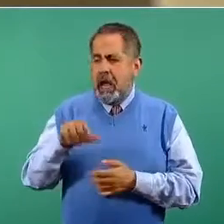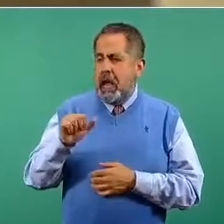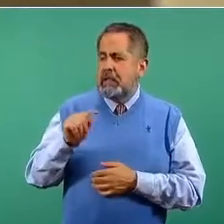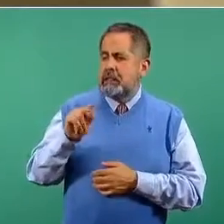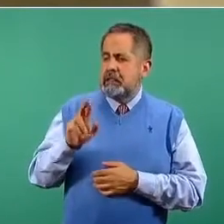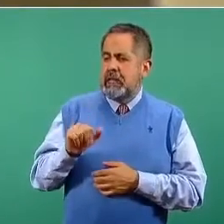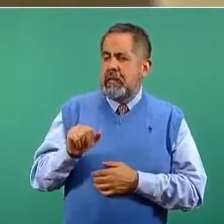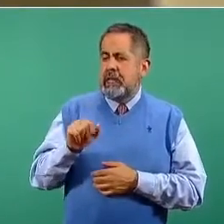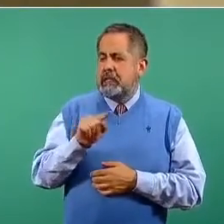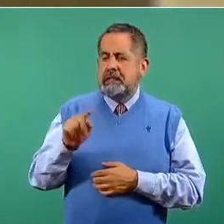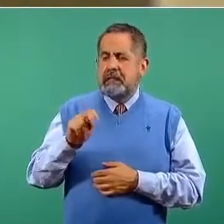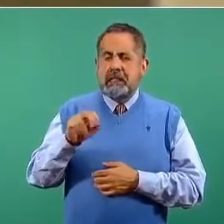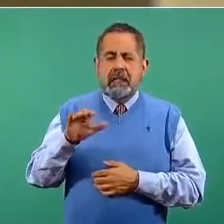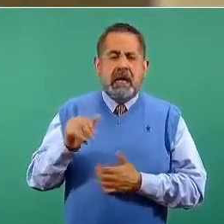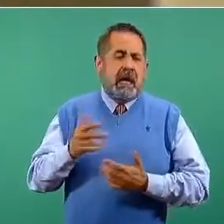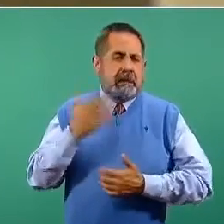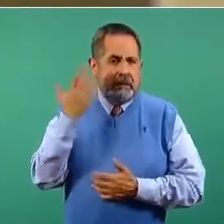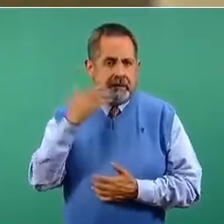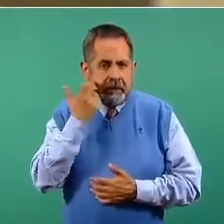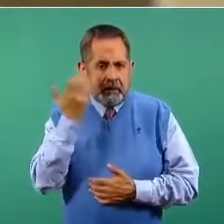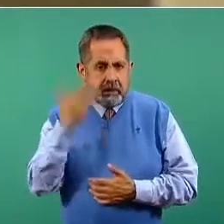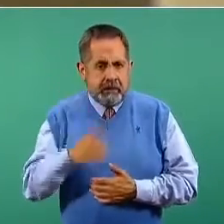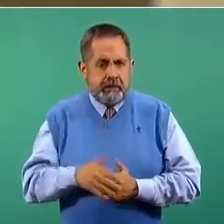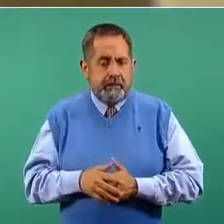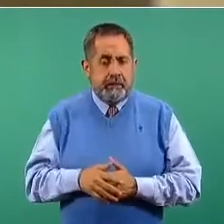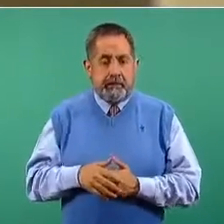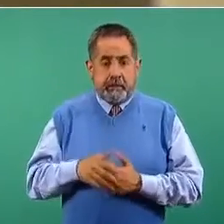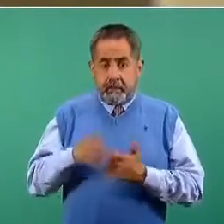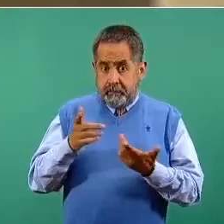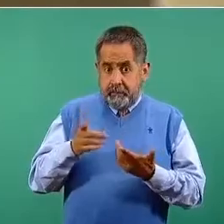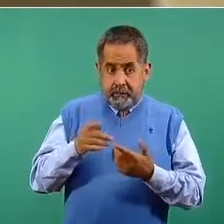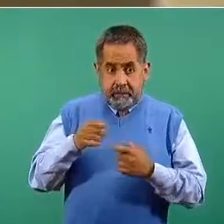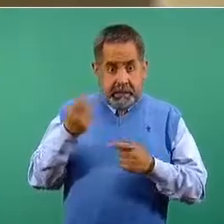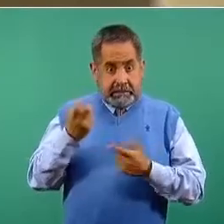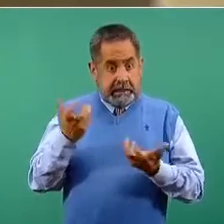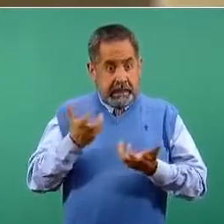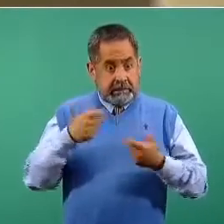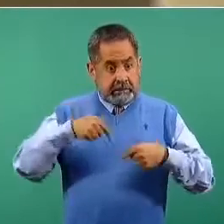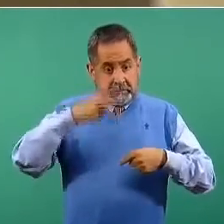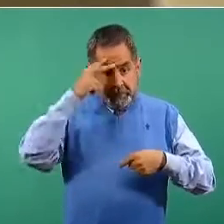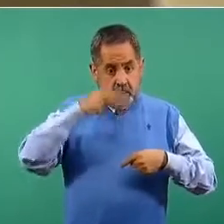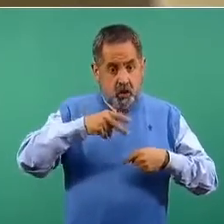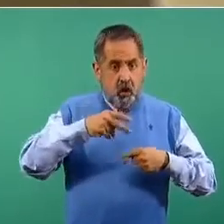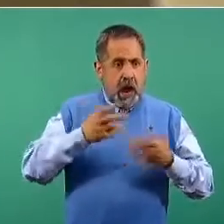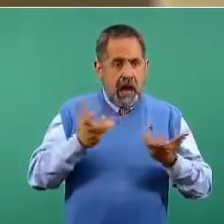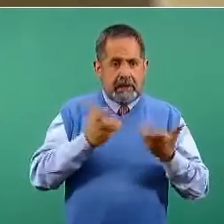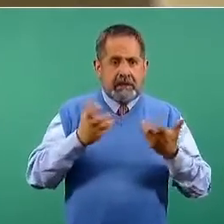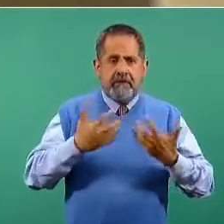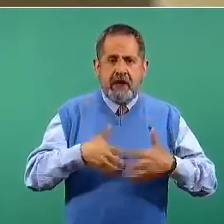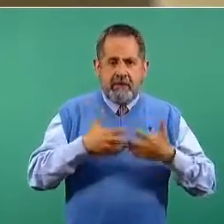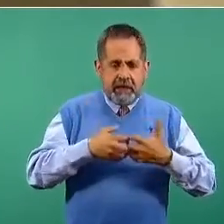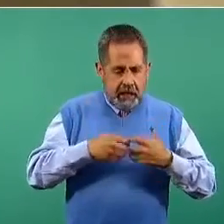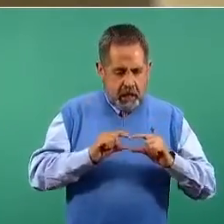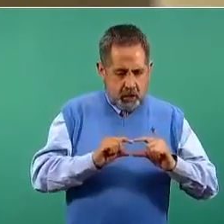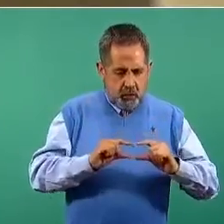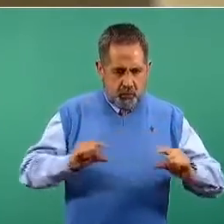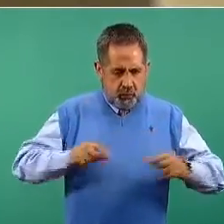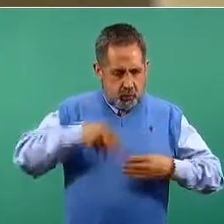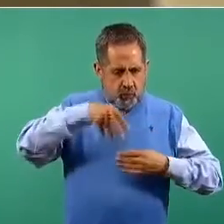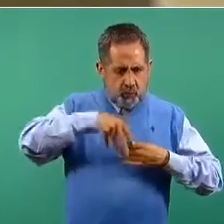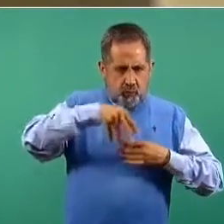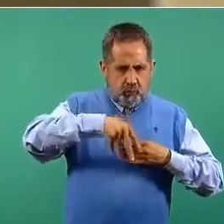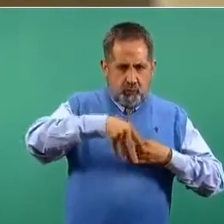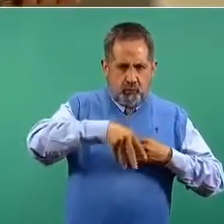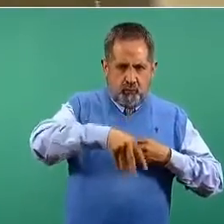México, también saber, esta vacuna es la que se está embotellando en México, ¿no? Entonces, ¿qué se sabe de esto? Si hemos tenido